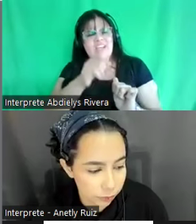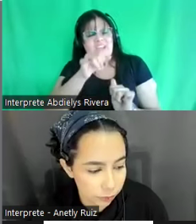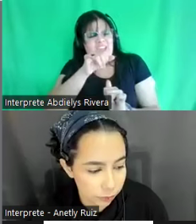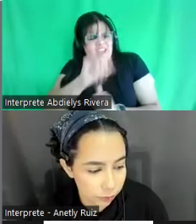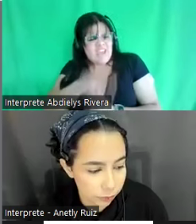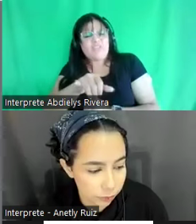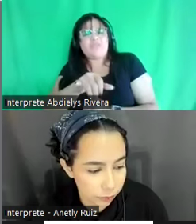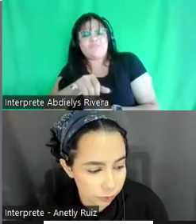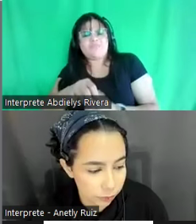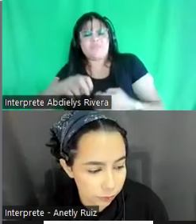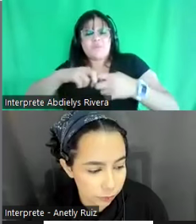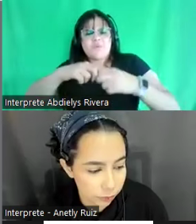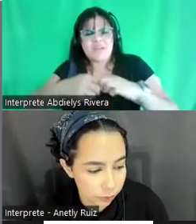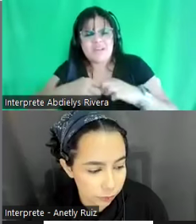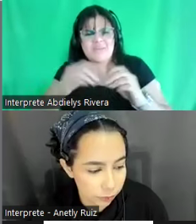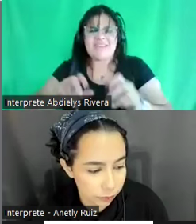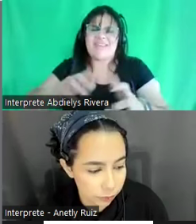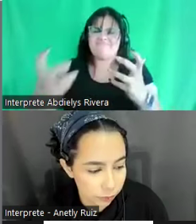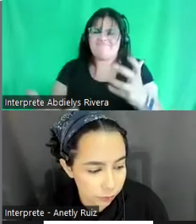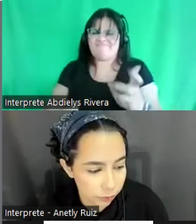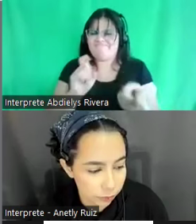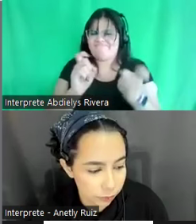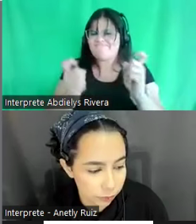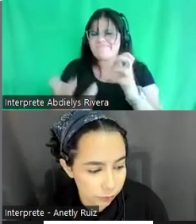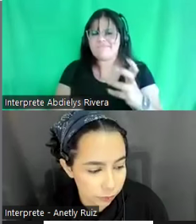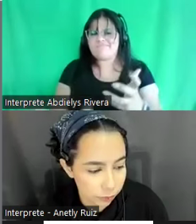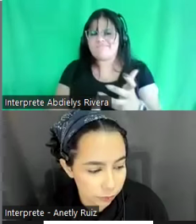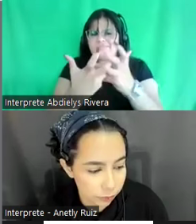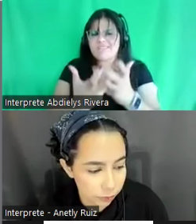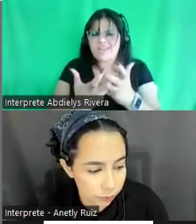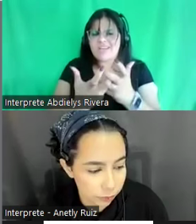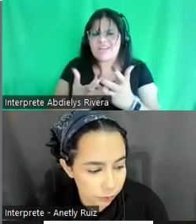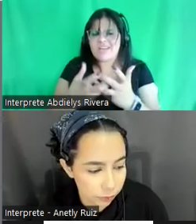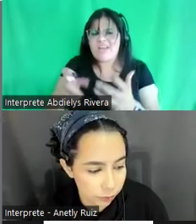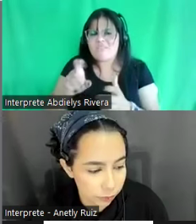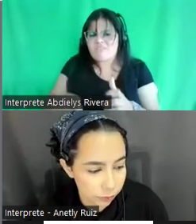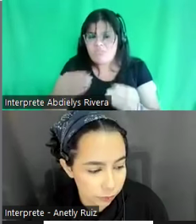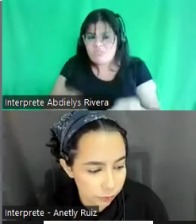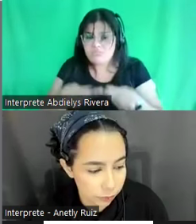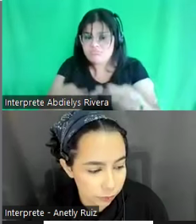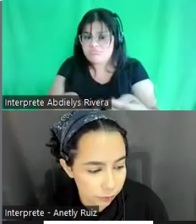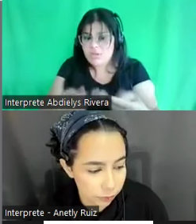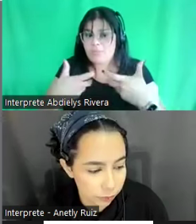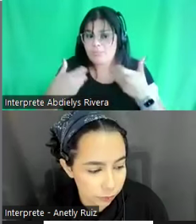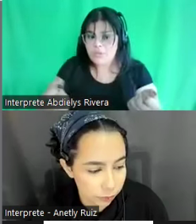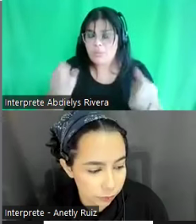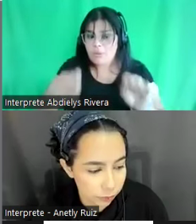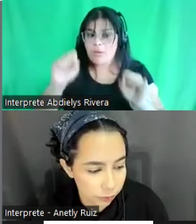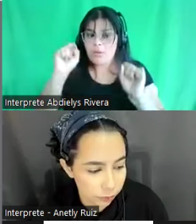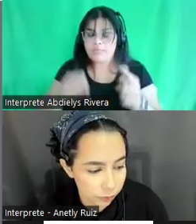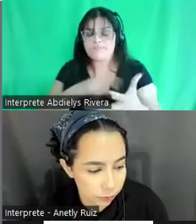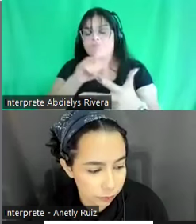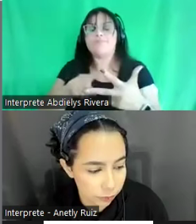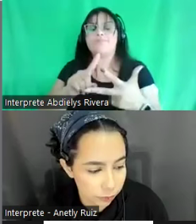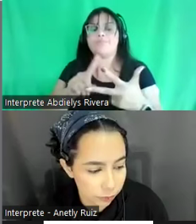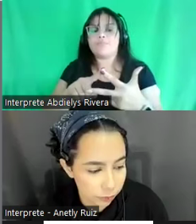que la facilidad de salud realice? ¿Crees que la información provista por el proveedor de salud es certera? ¿Debe